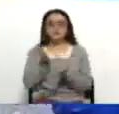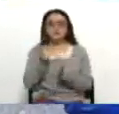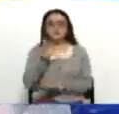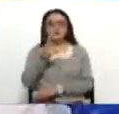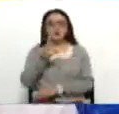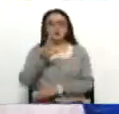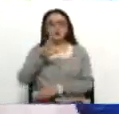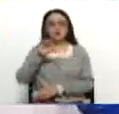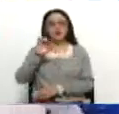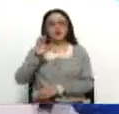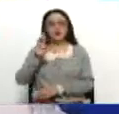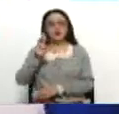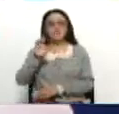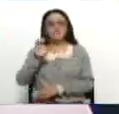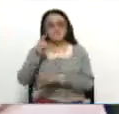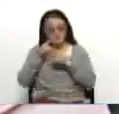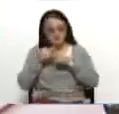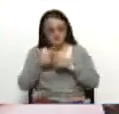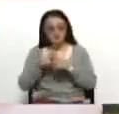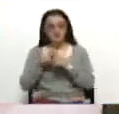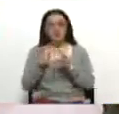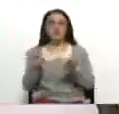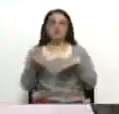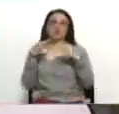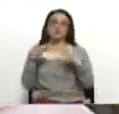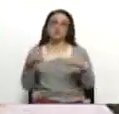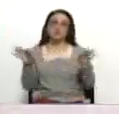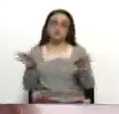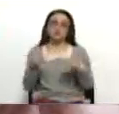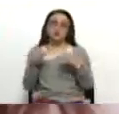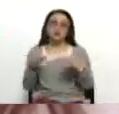le hace una ofrenda musical a